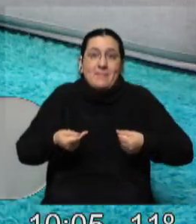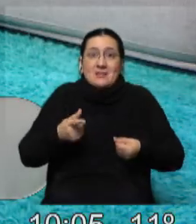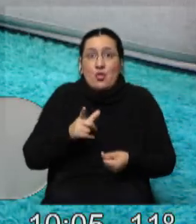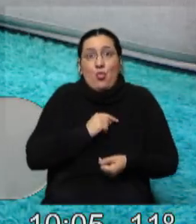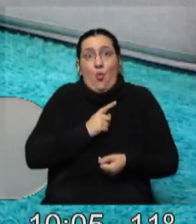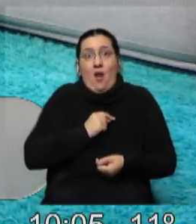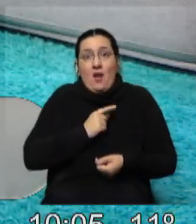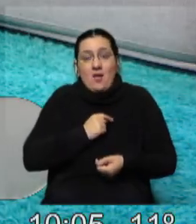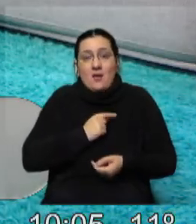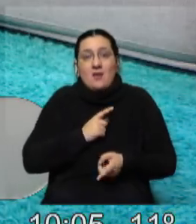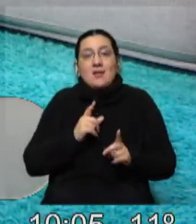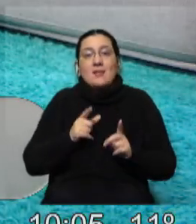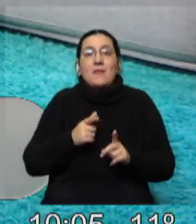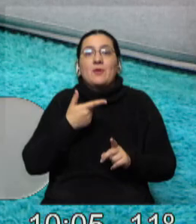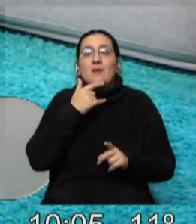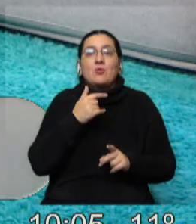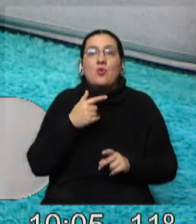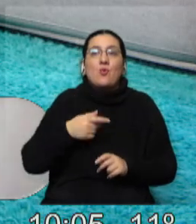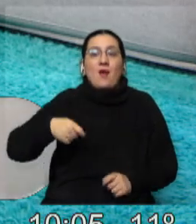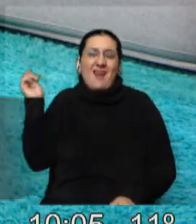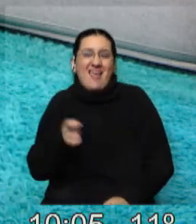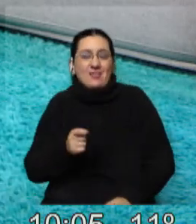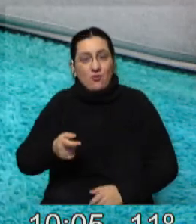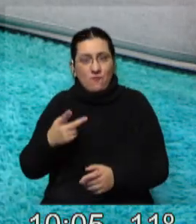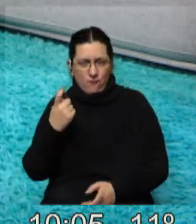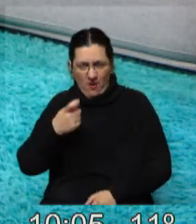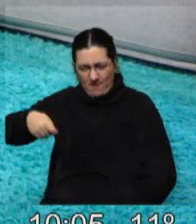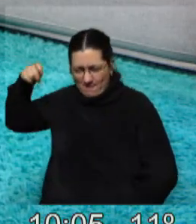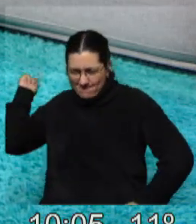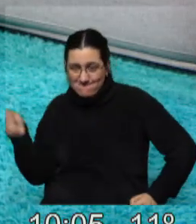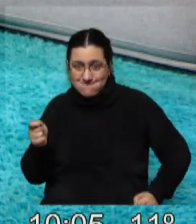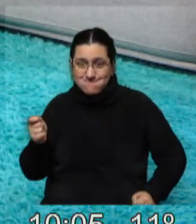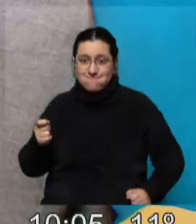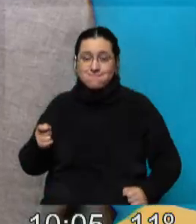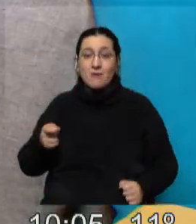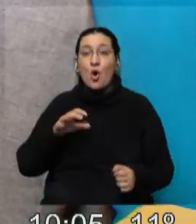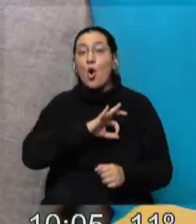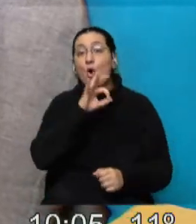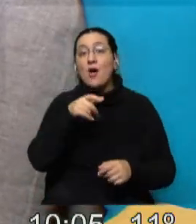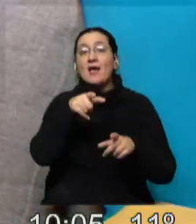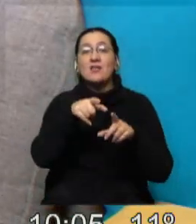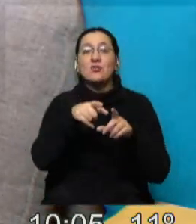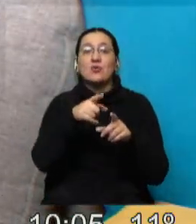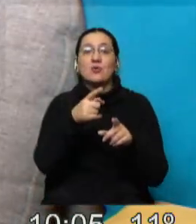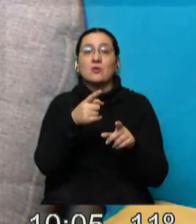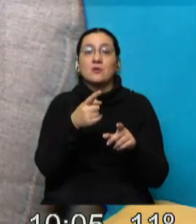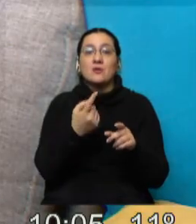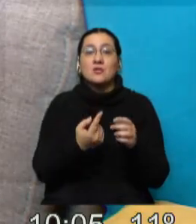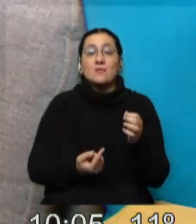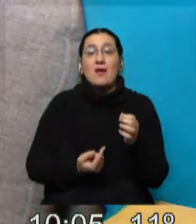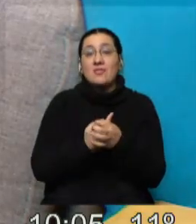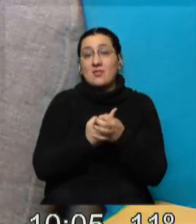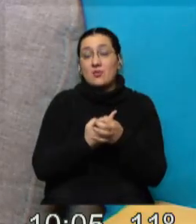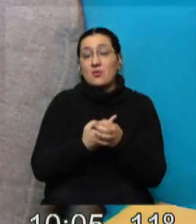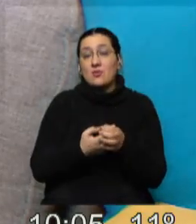dolor. O por ejemplo, si vamos ya a un látigo con más firmeza. O por ejemplo, esto. Esto lo que hace es, en realidad, va dentro del